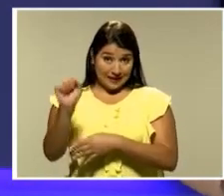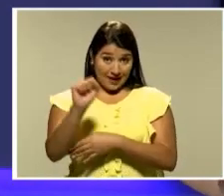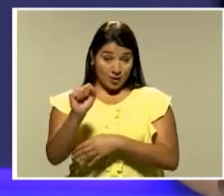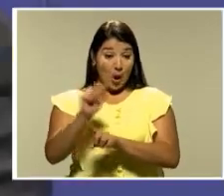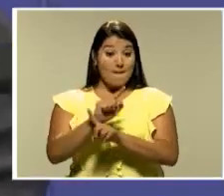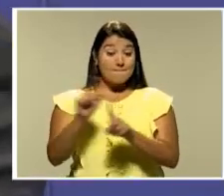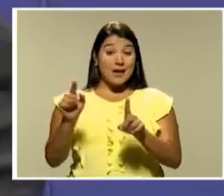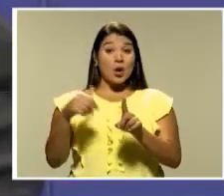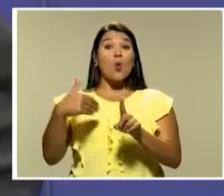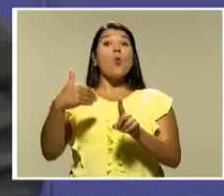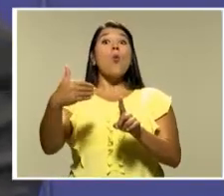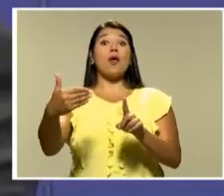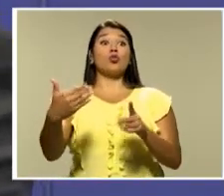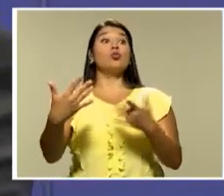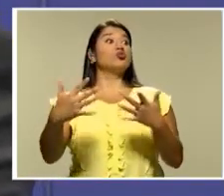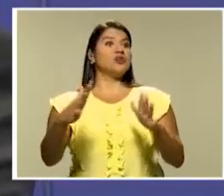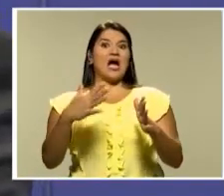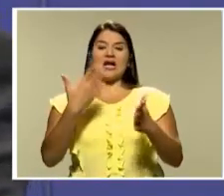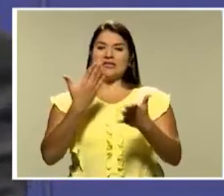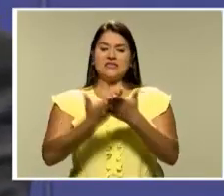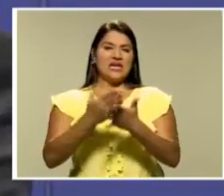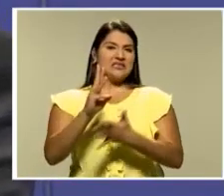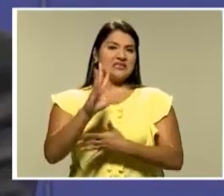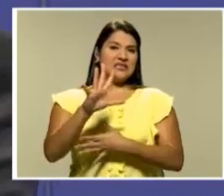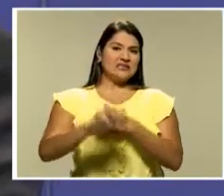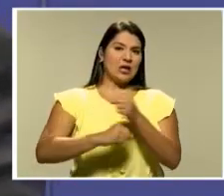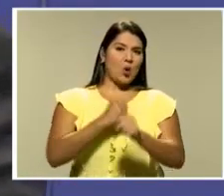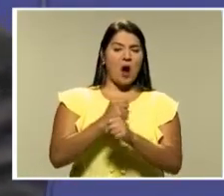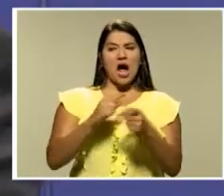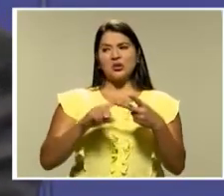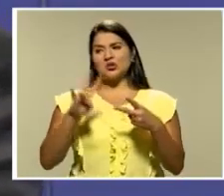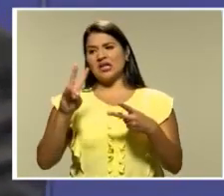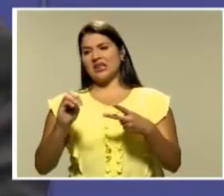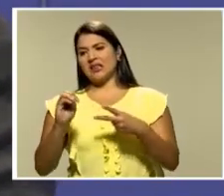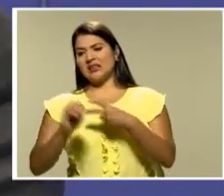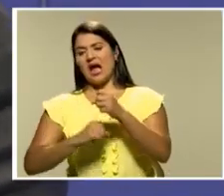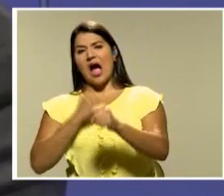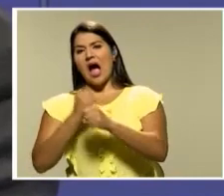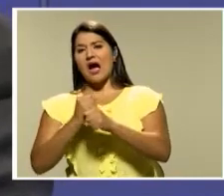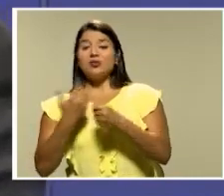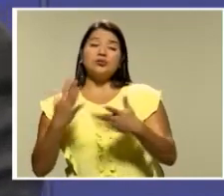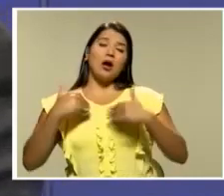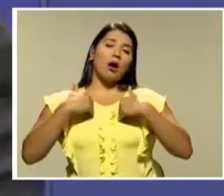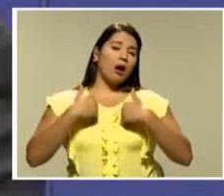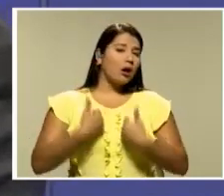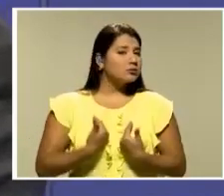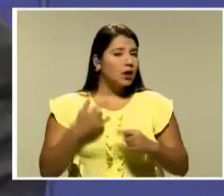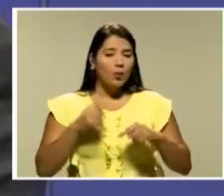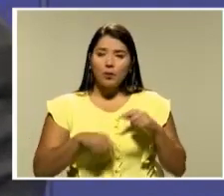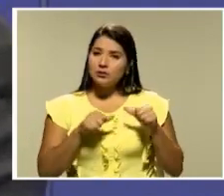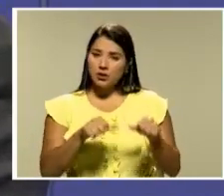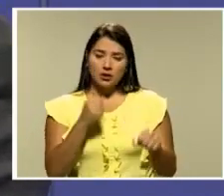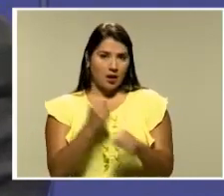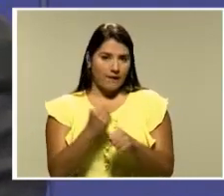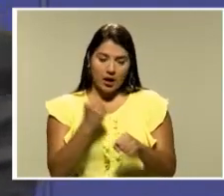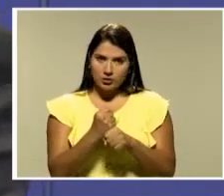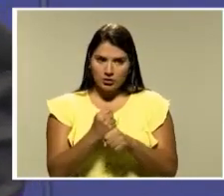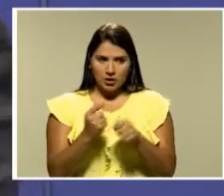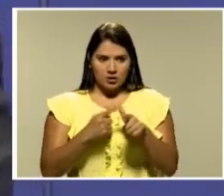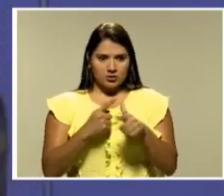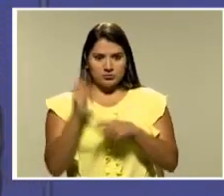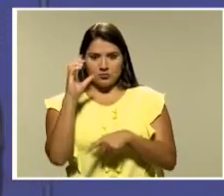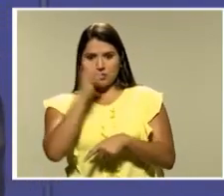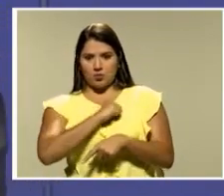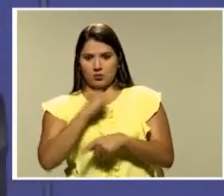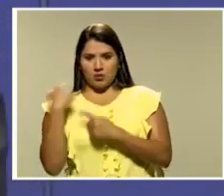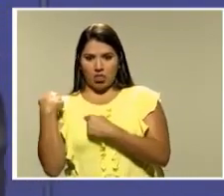llega viejo, cuando llega a 65, llega a 70, dice, ya no me dan las energías para esto, y se da cuenta que